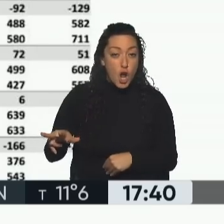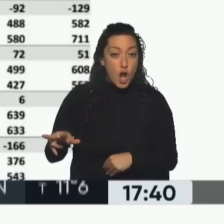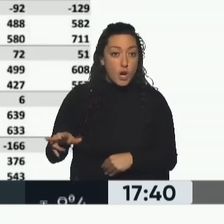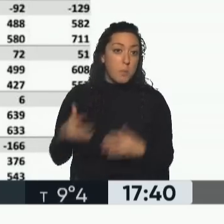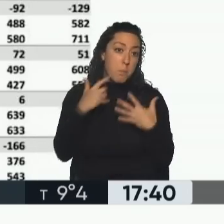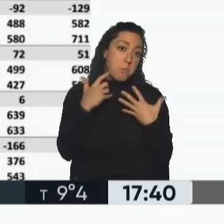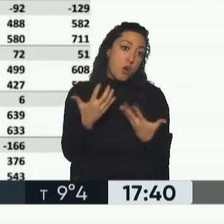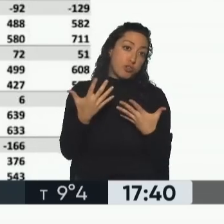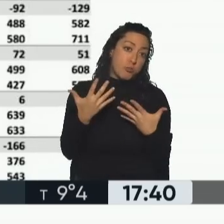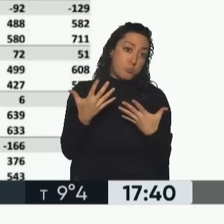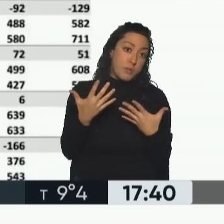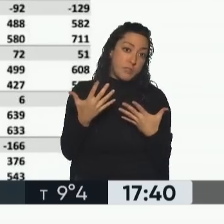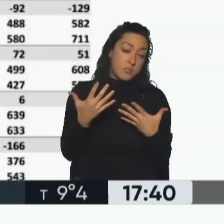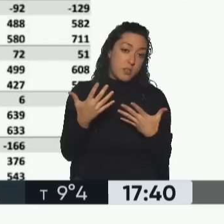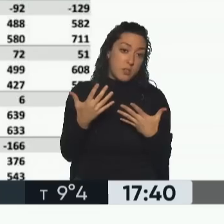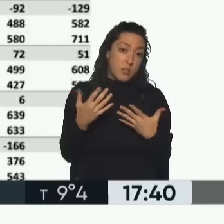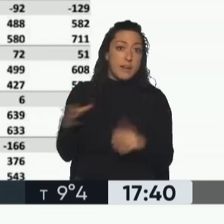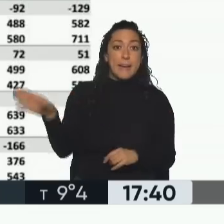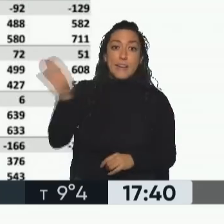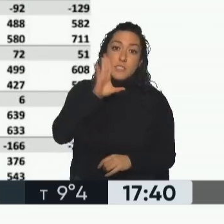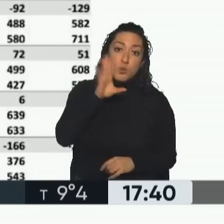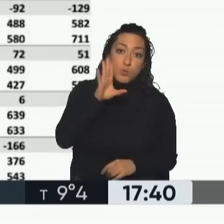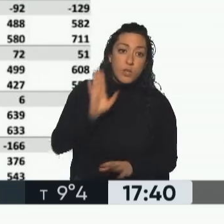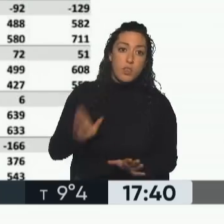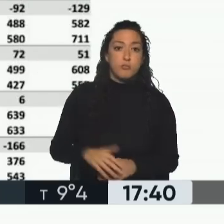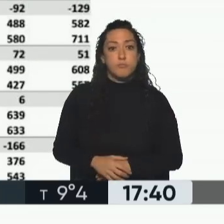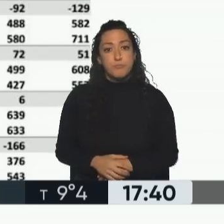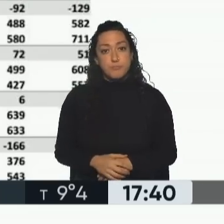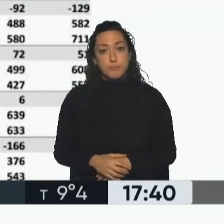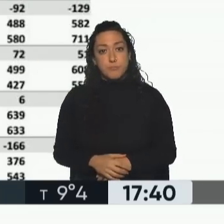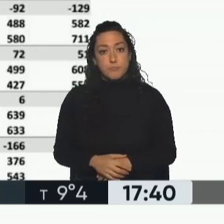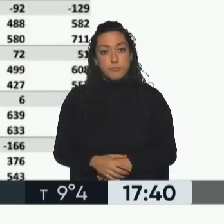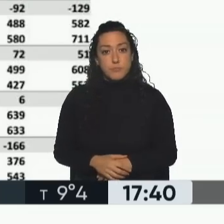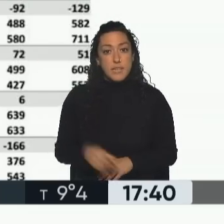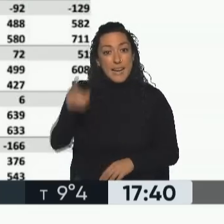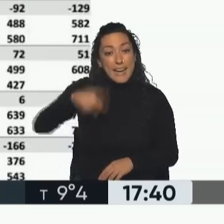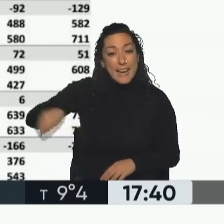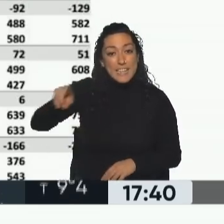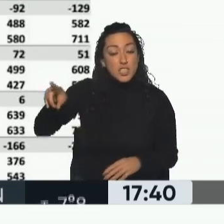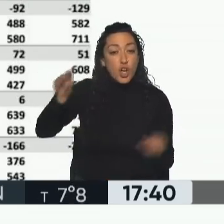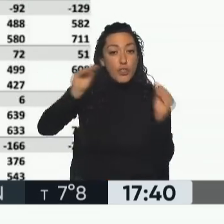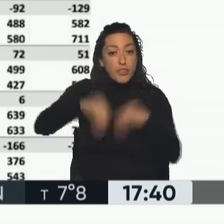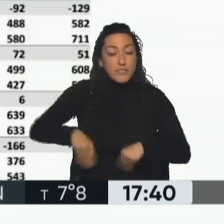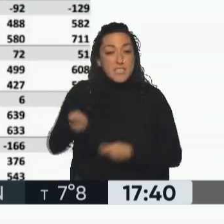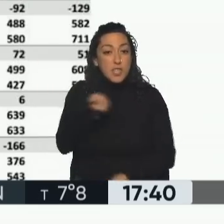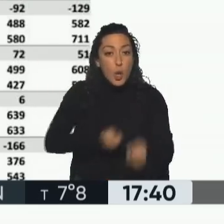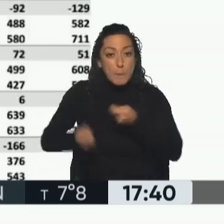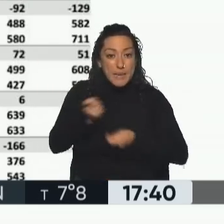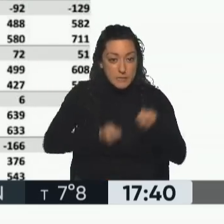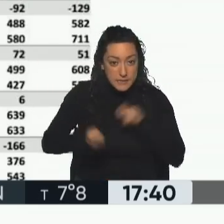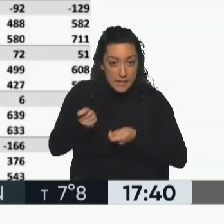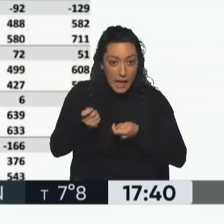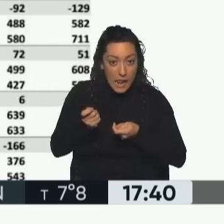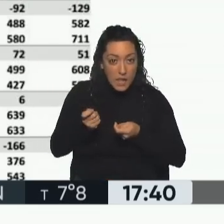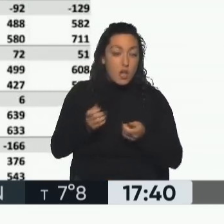por supuesto, lo tiene Estados Unidos, que tiene de déficit comercial, o sea,